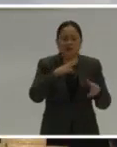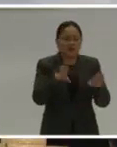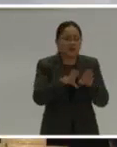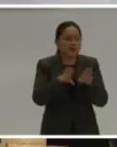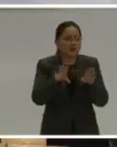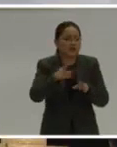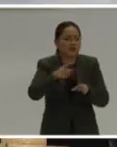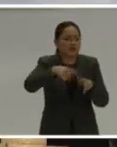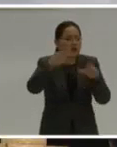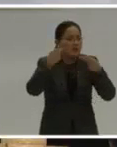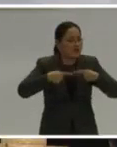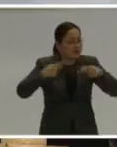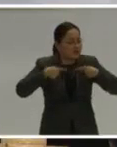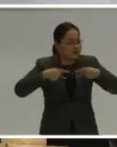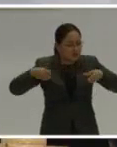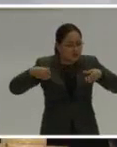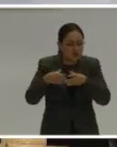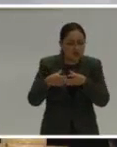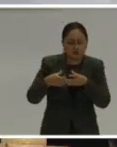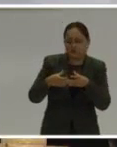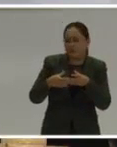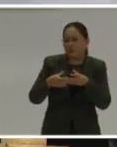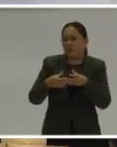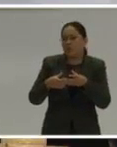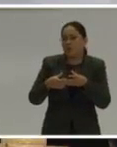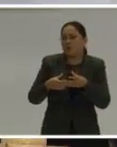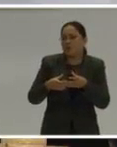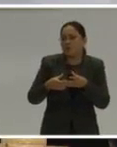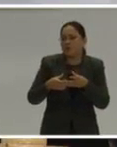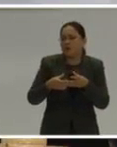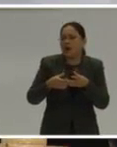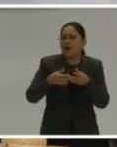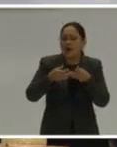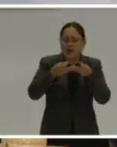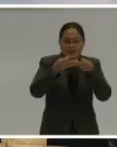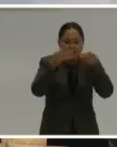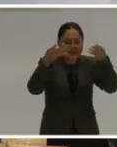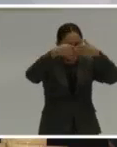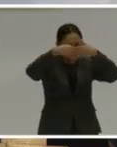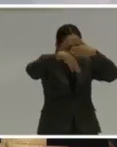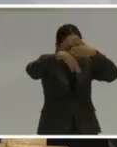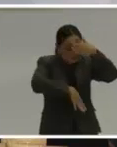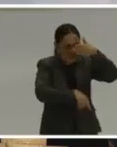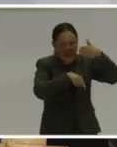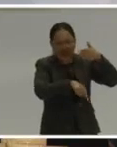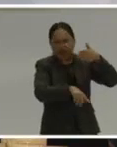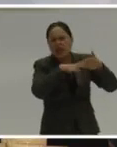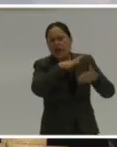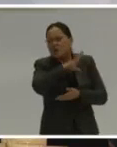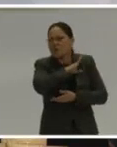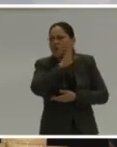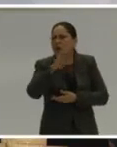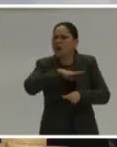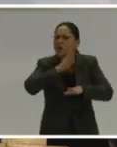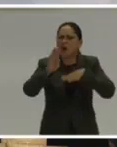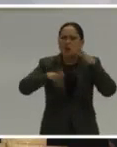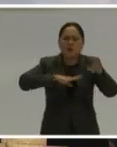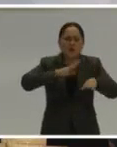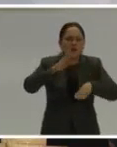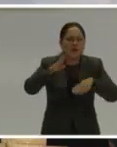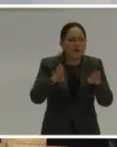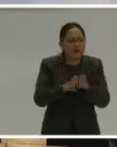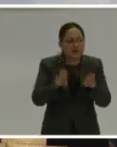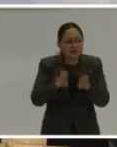diremos, moría dentro de las minas, ¿no? Pero había una forma de